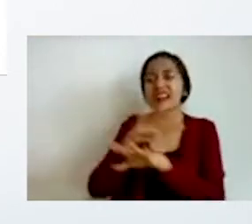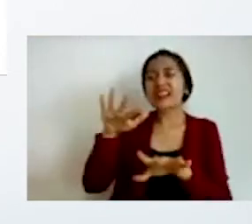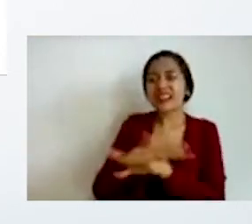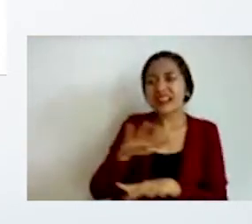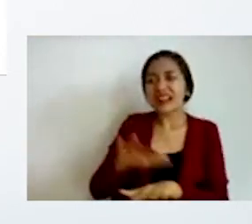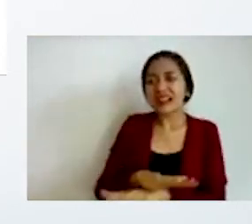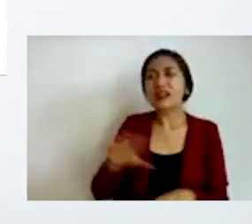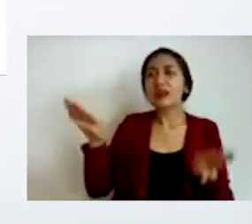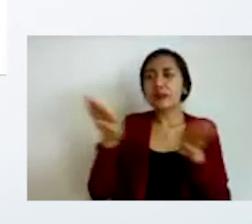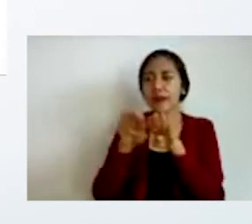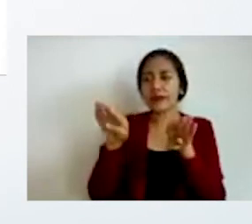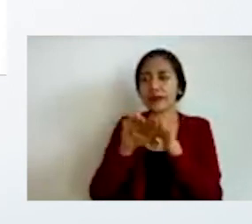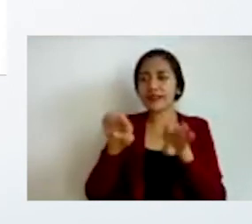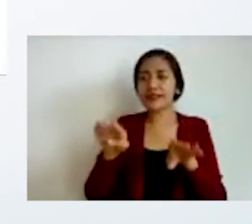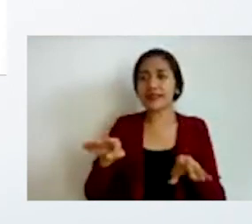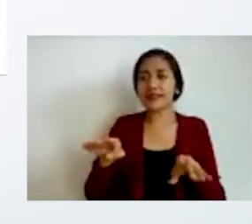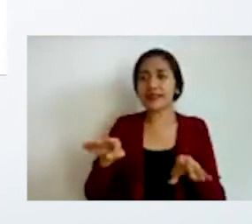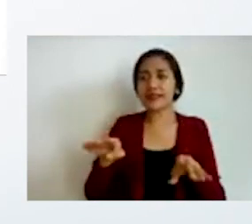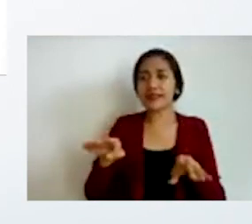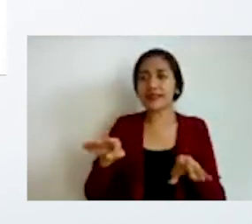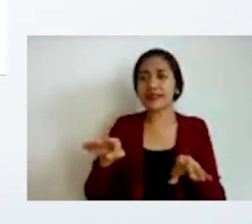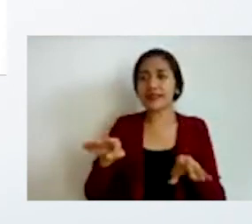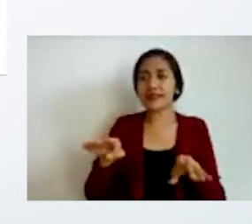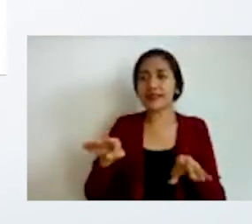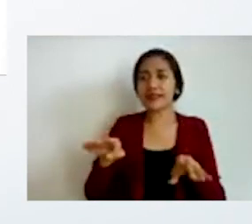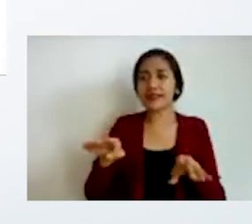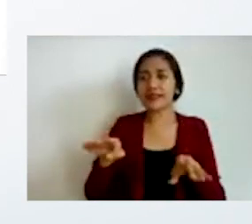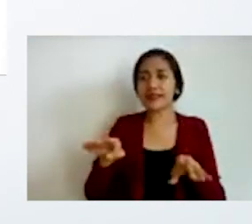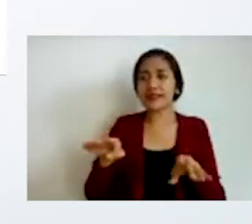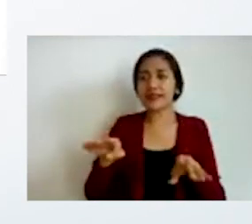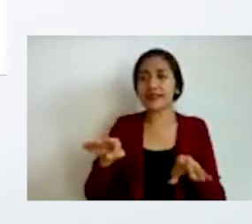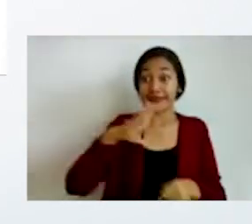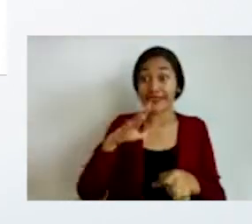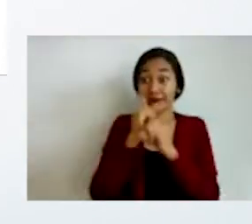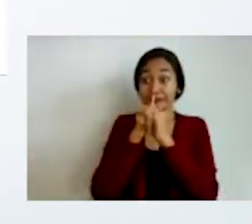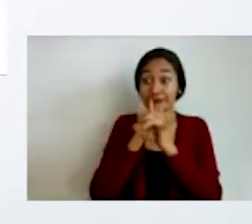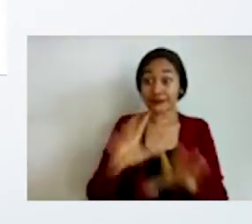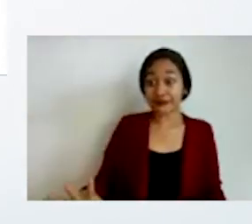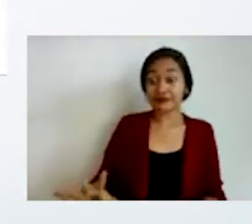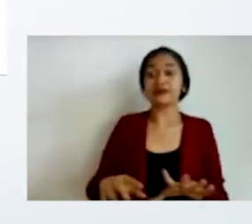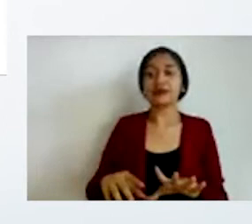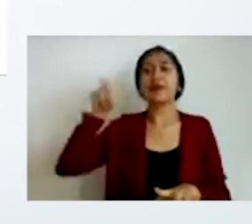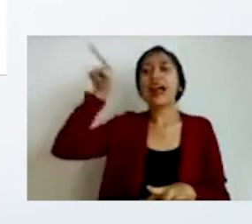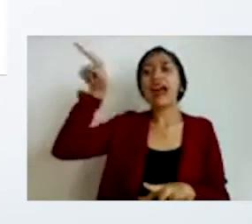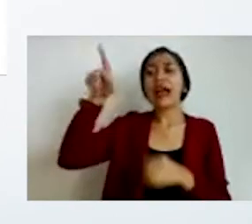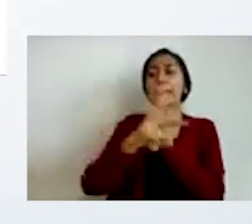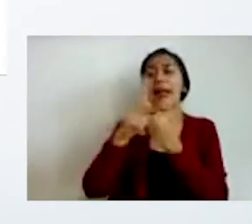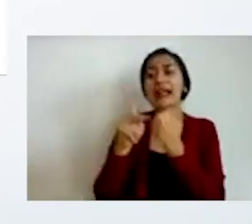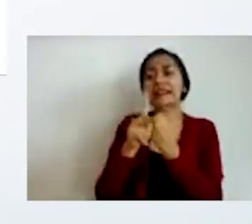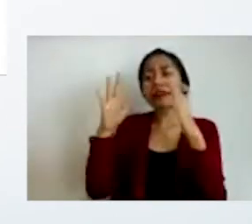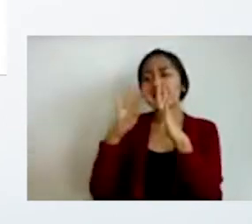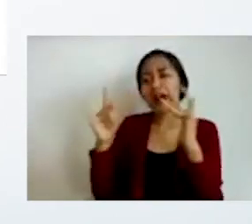se disemina. Aquí tenemos con información obtenida en Francia, en el lado izquierdo una